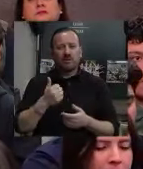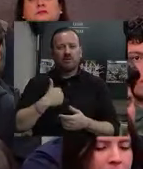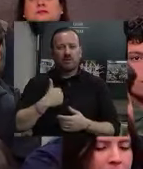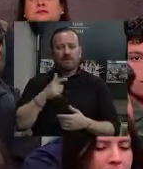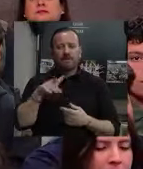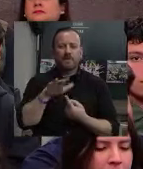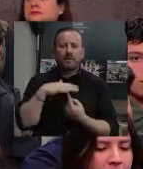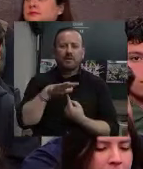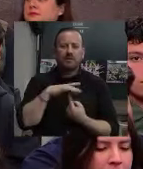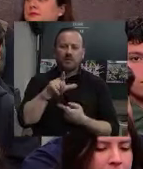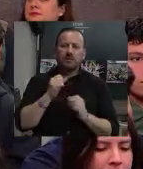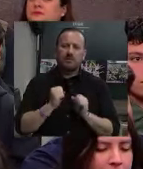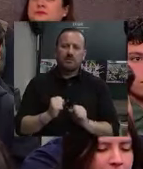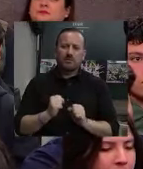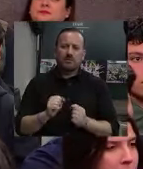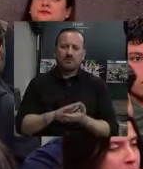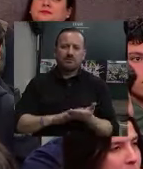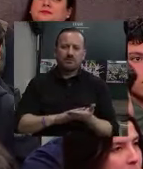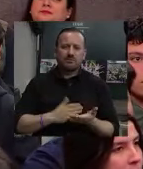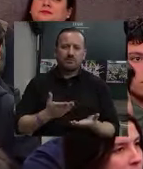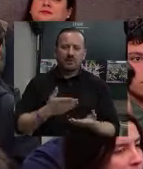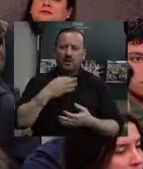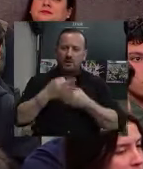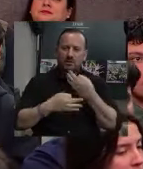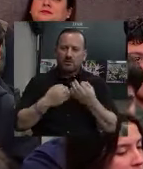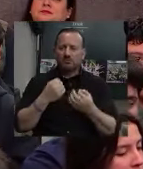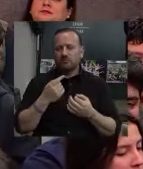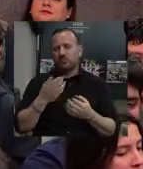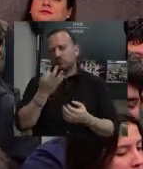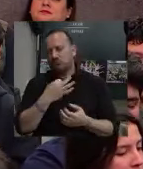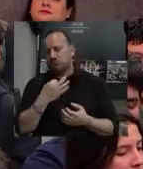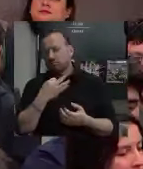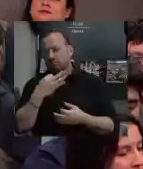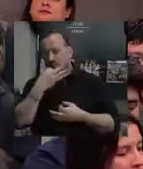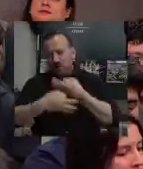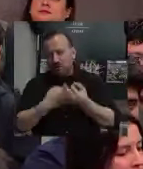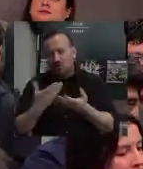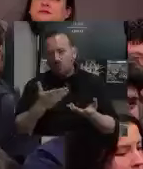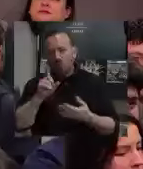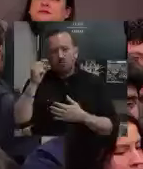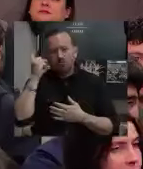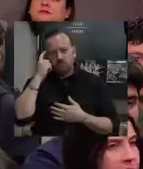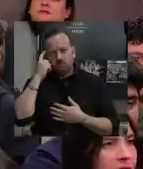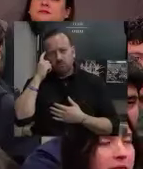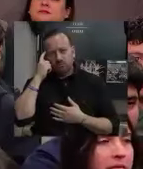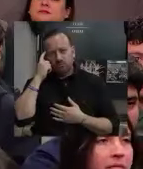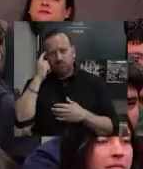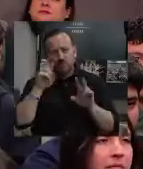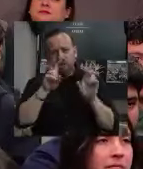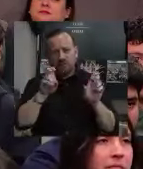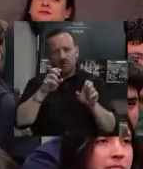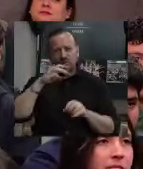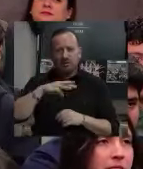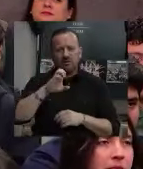contexto usted podría de alguna forma señalar si consideró aspectos